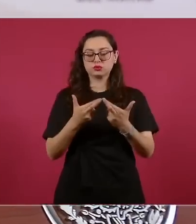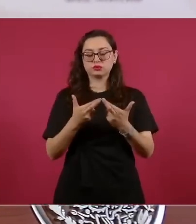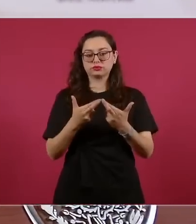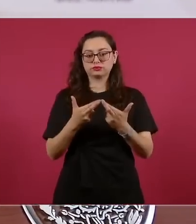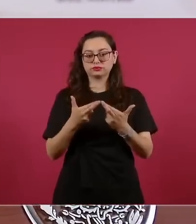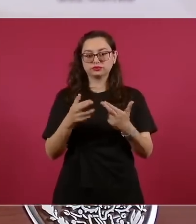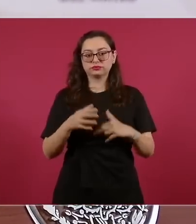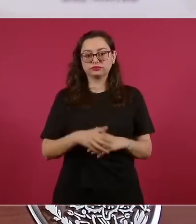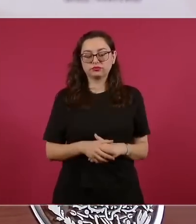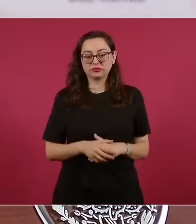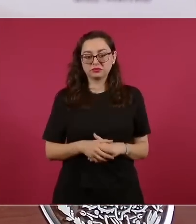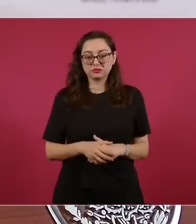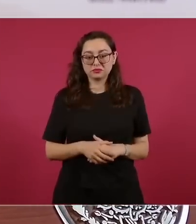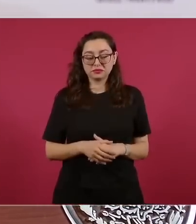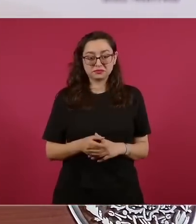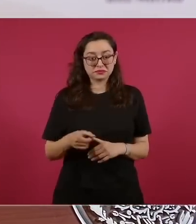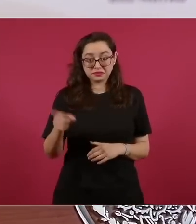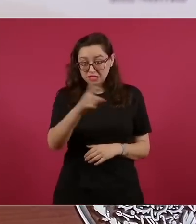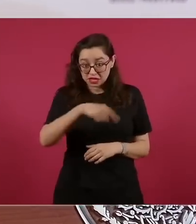y suscriben un acuerdo